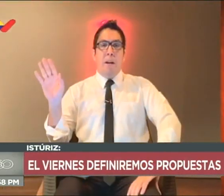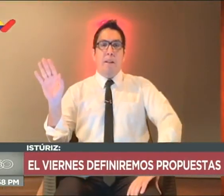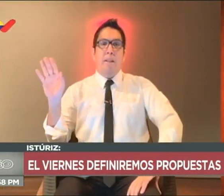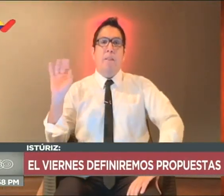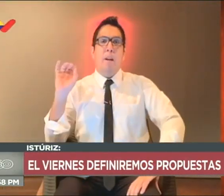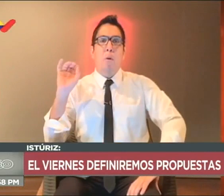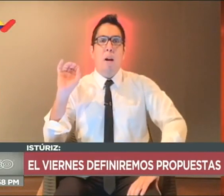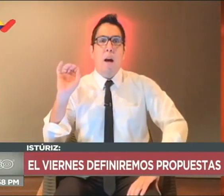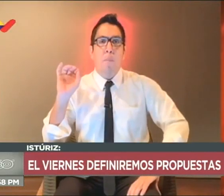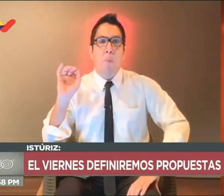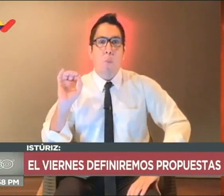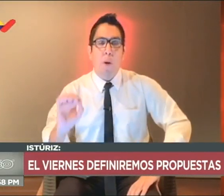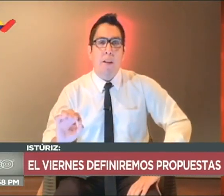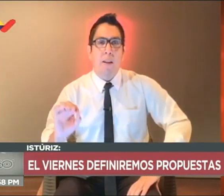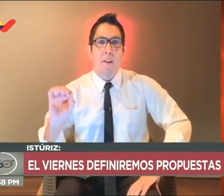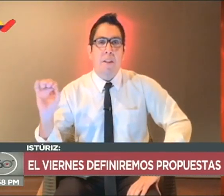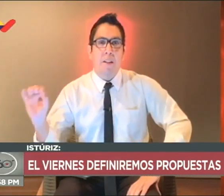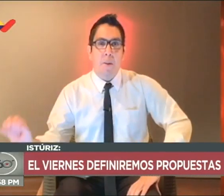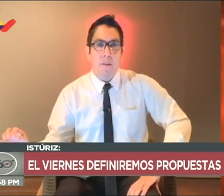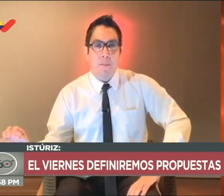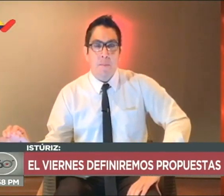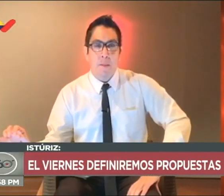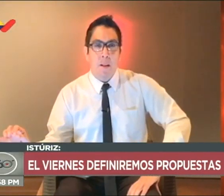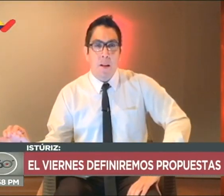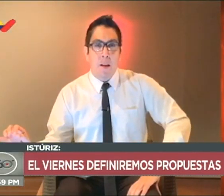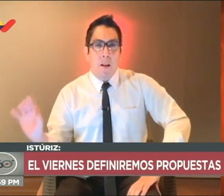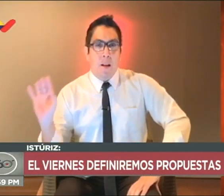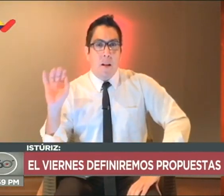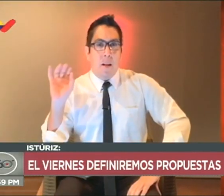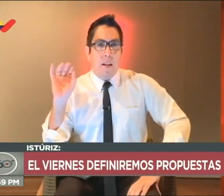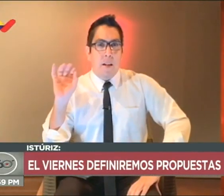que el día viernes tendremos las propuestas definitivas.